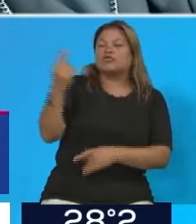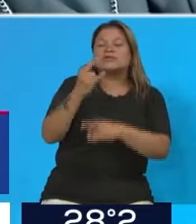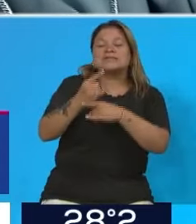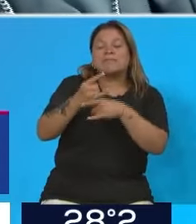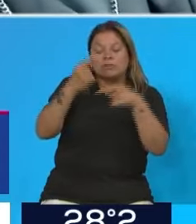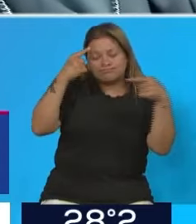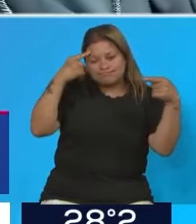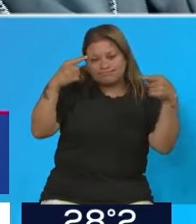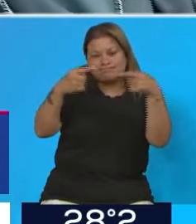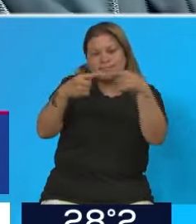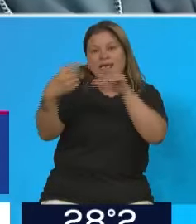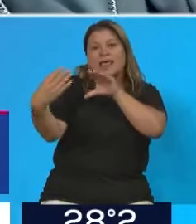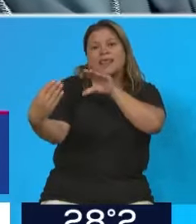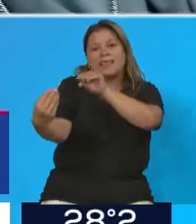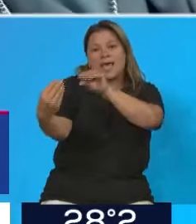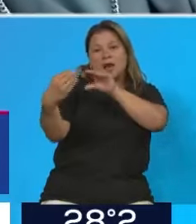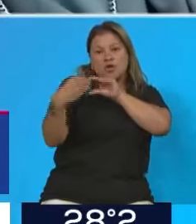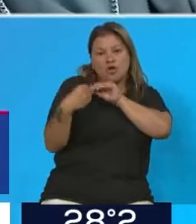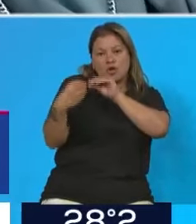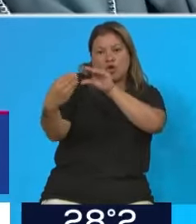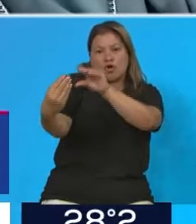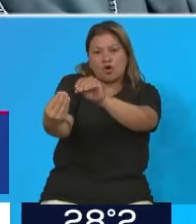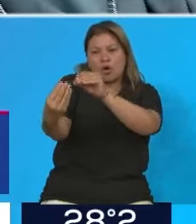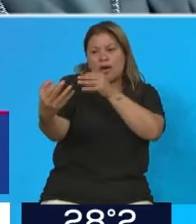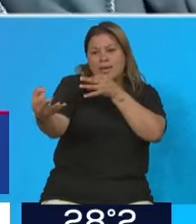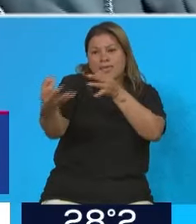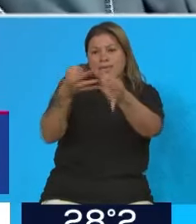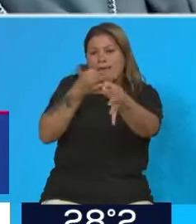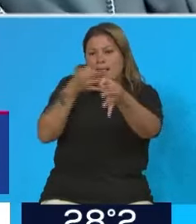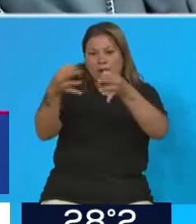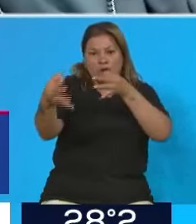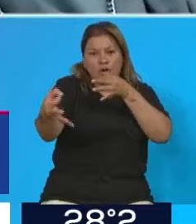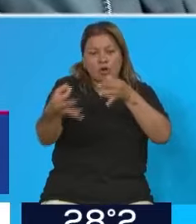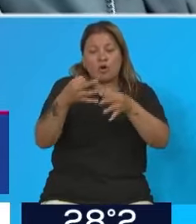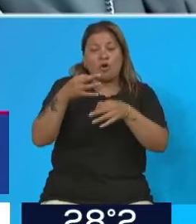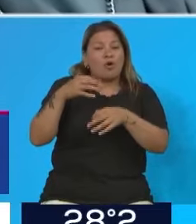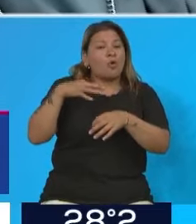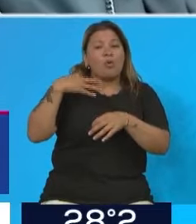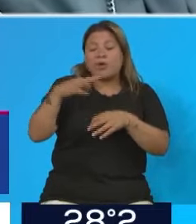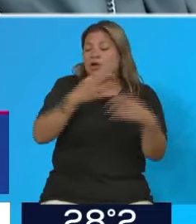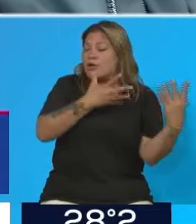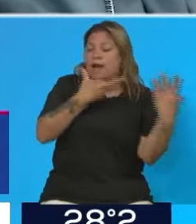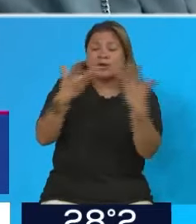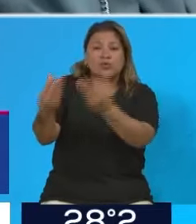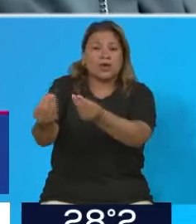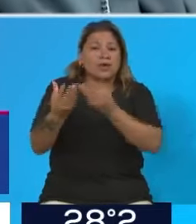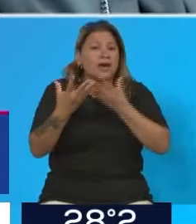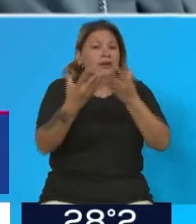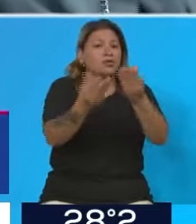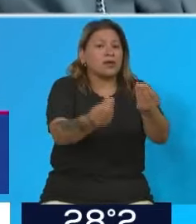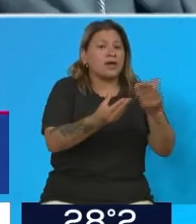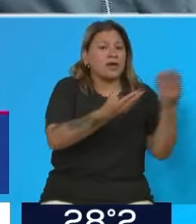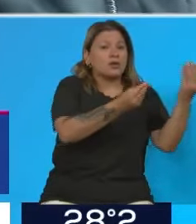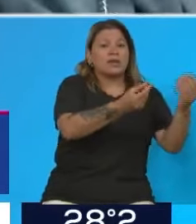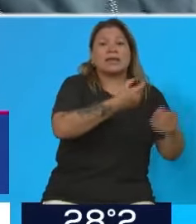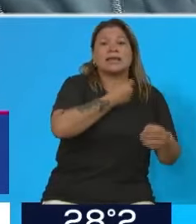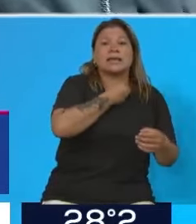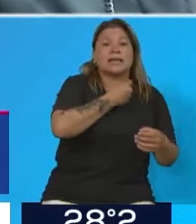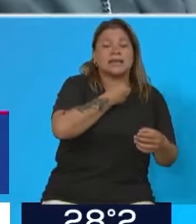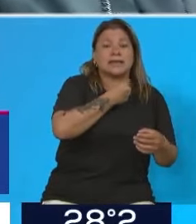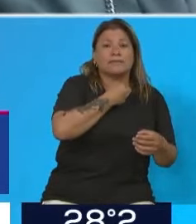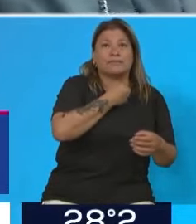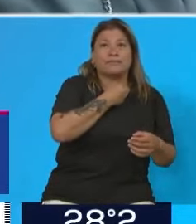diálogo y buscamos acercar nuestra visión para ayudar evidentemente la economía cierra cuando